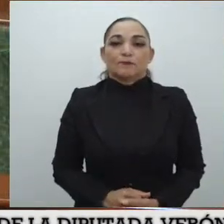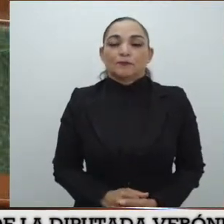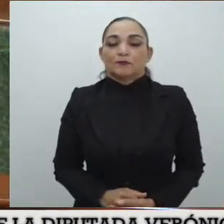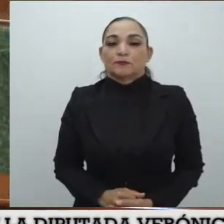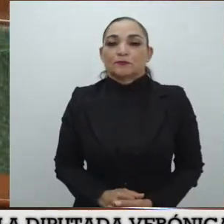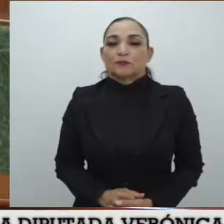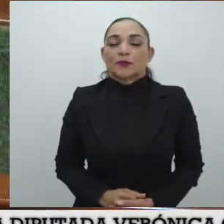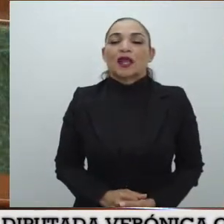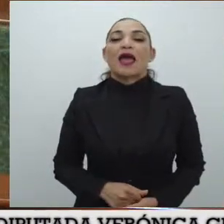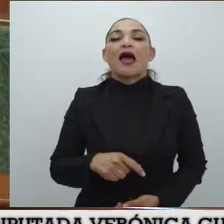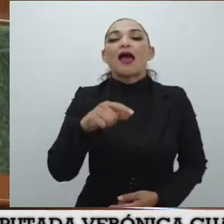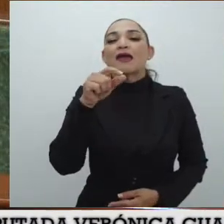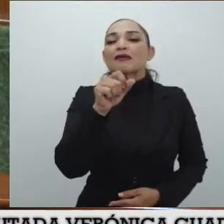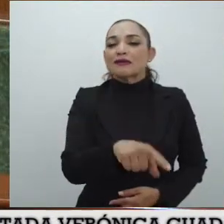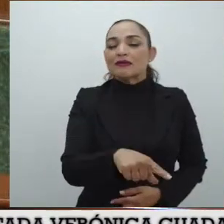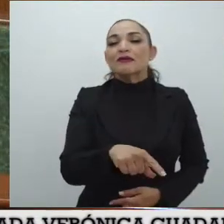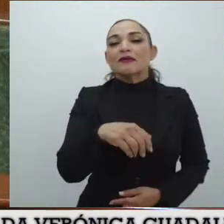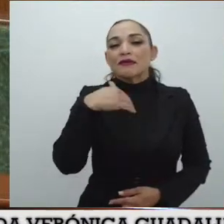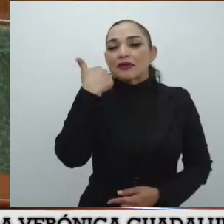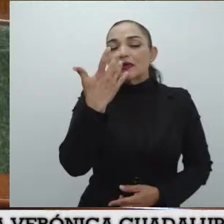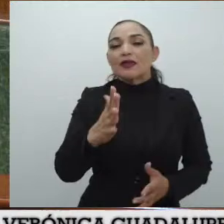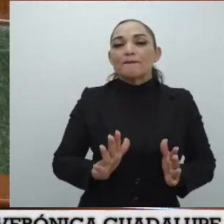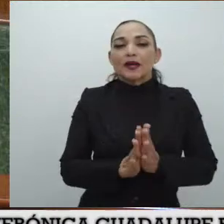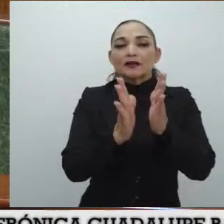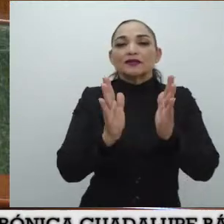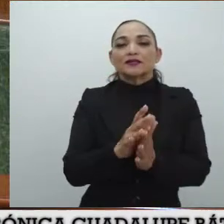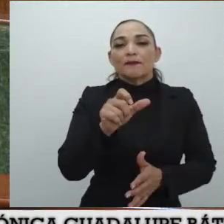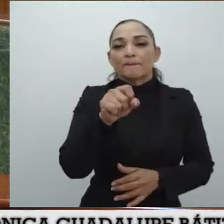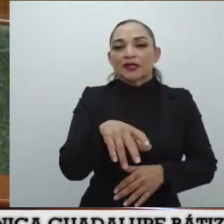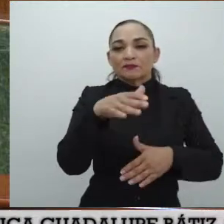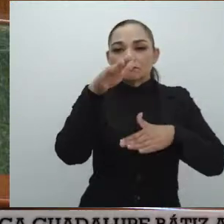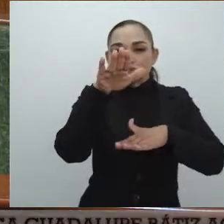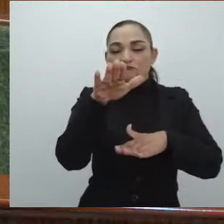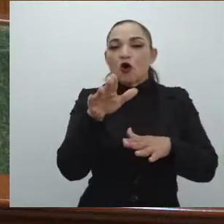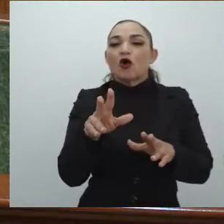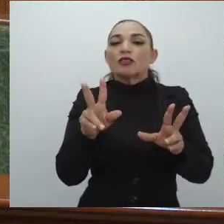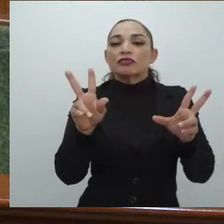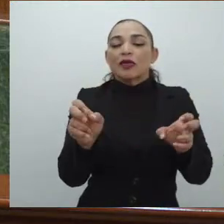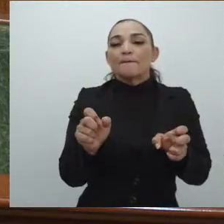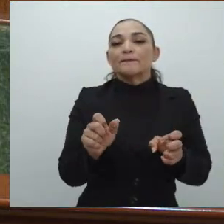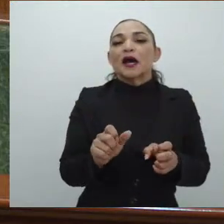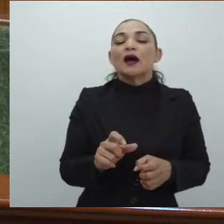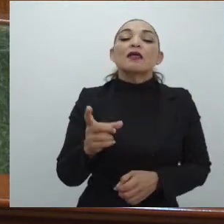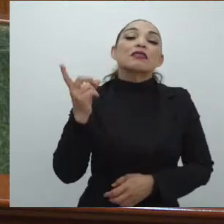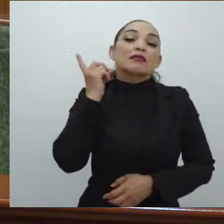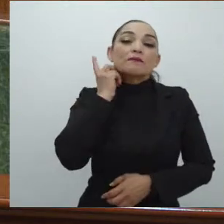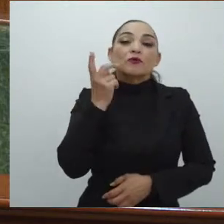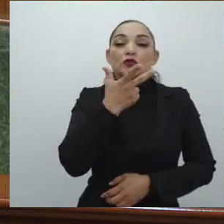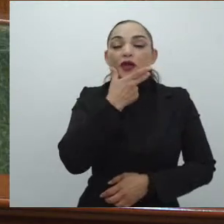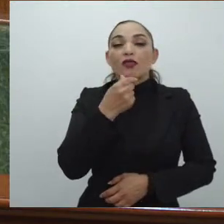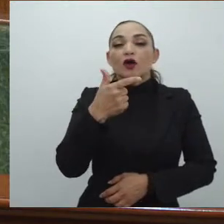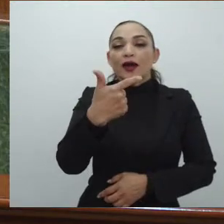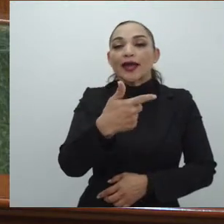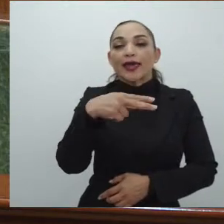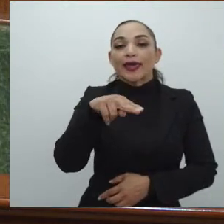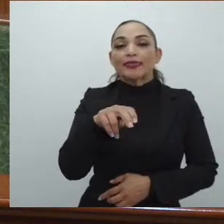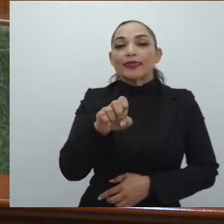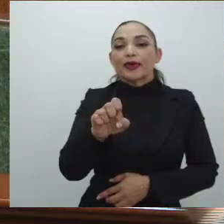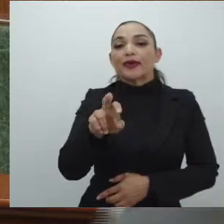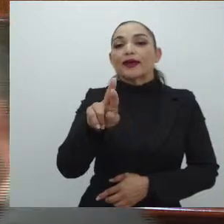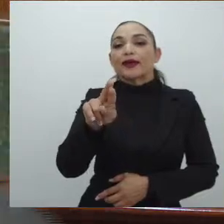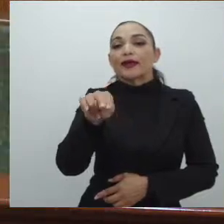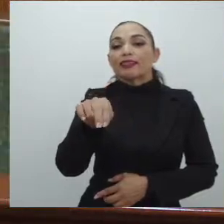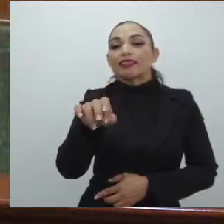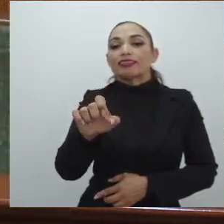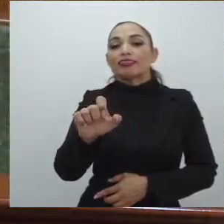Ha solicitado el uso de la voz sobre el mismo tema el diputado Gene René Bojorquez Ruiz. Se le concede el uso de la palabra.